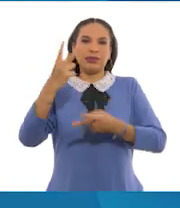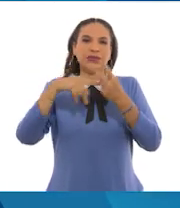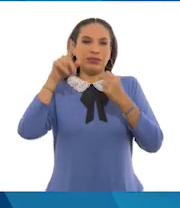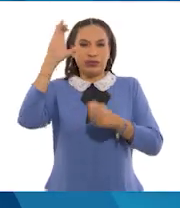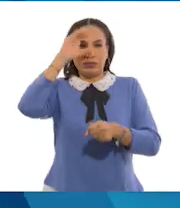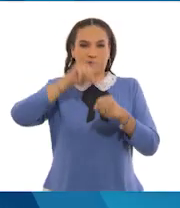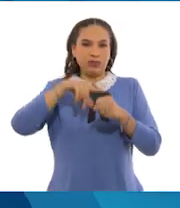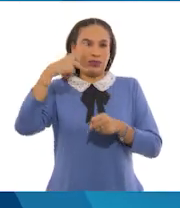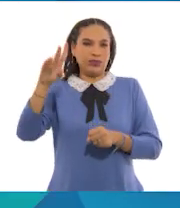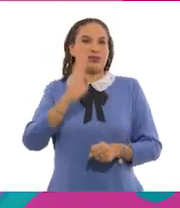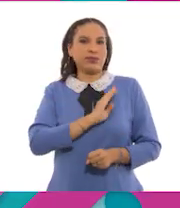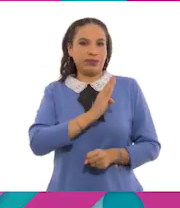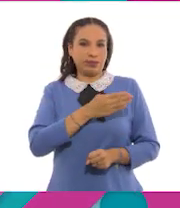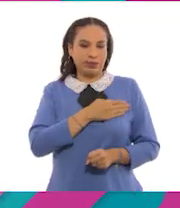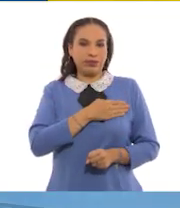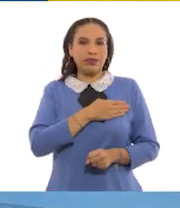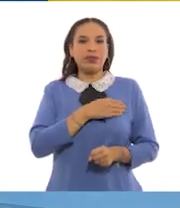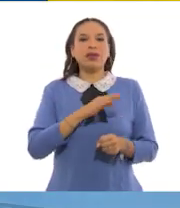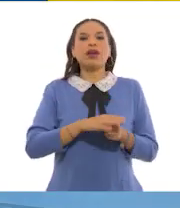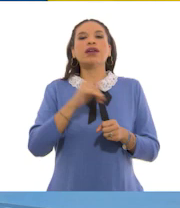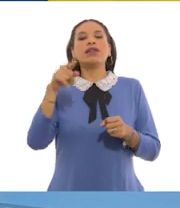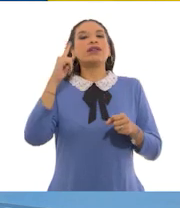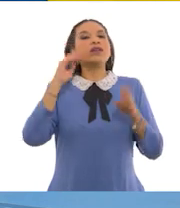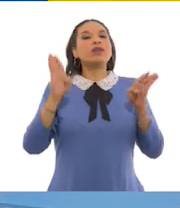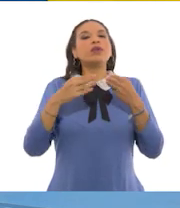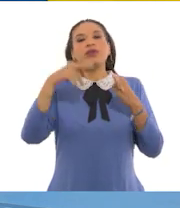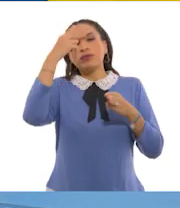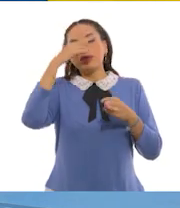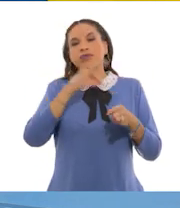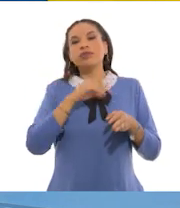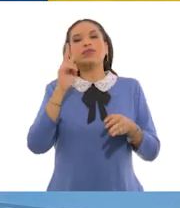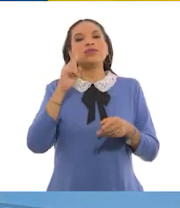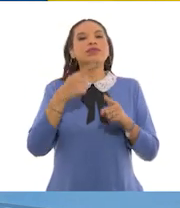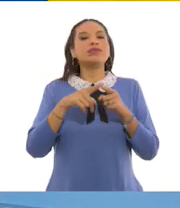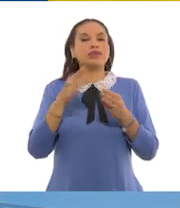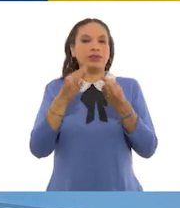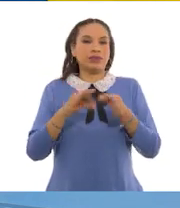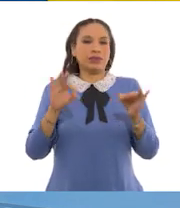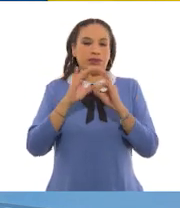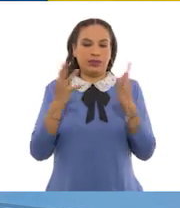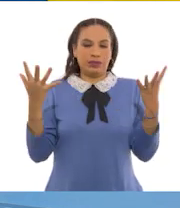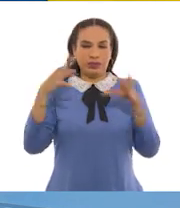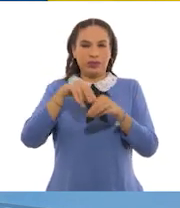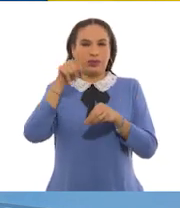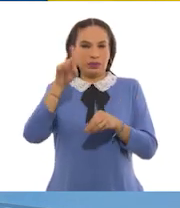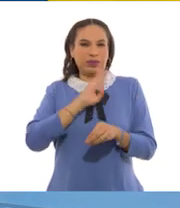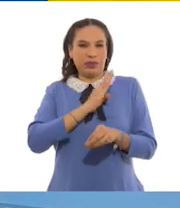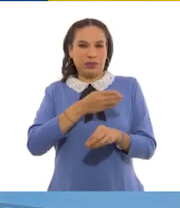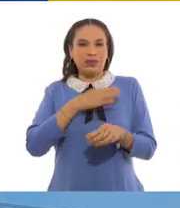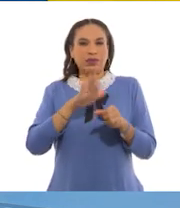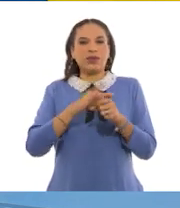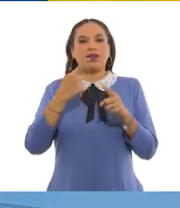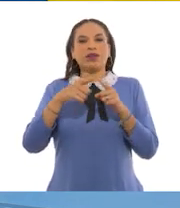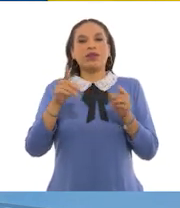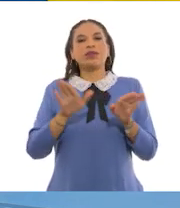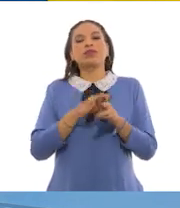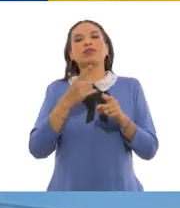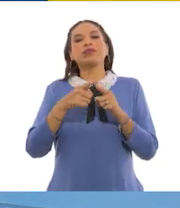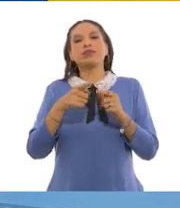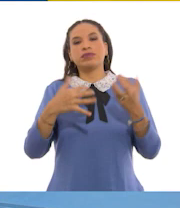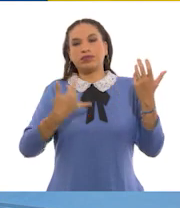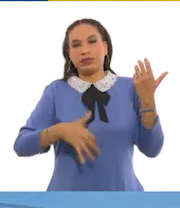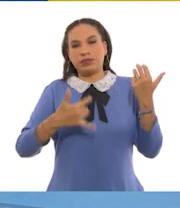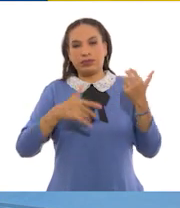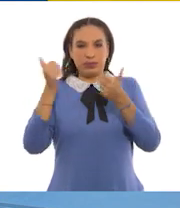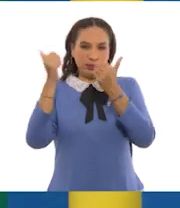la cultura española. Incluso en la música mexicana podemos ver esa importante influencia española, ya que instrumentos musicales como la